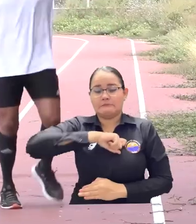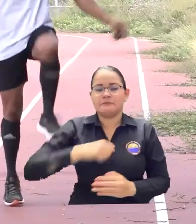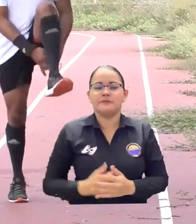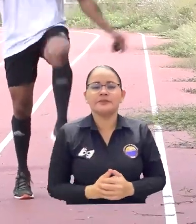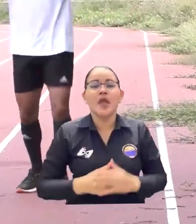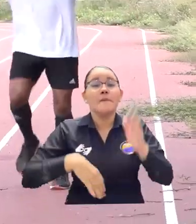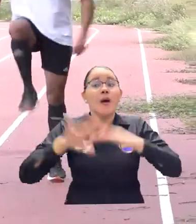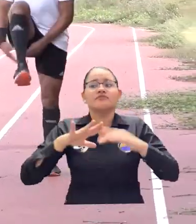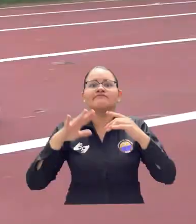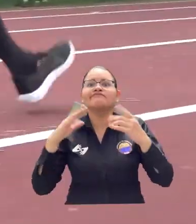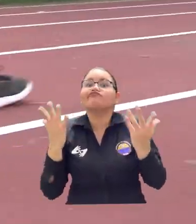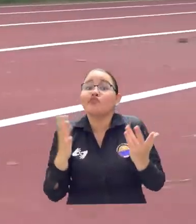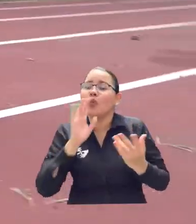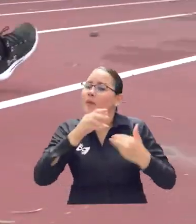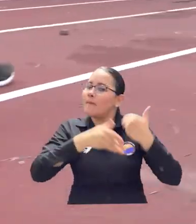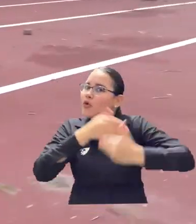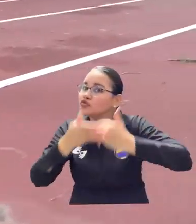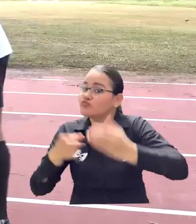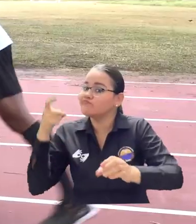oportunidad de espacios,